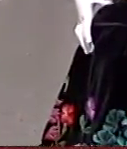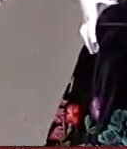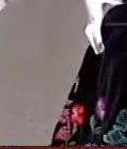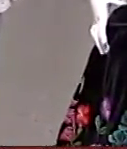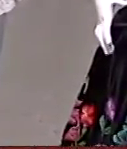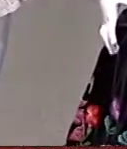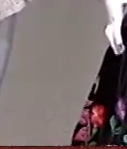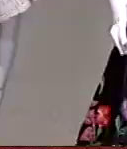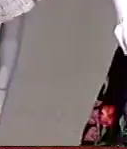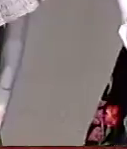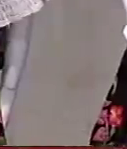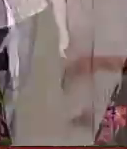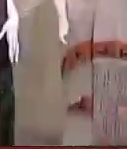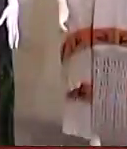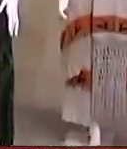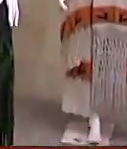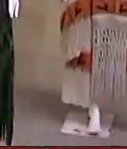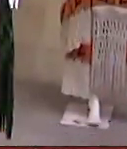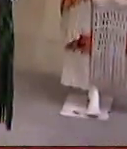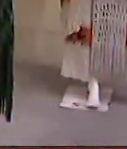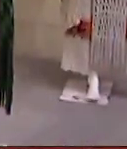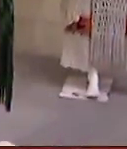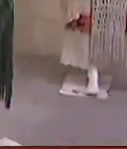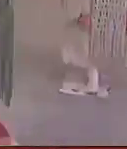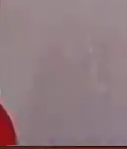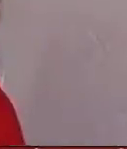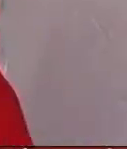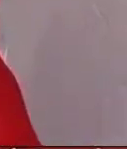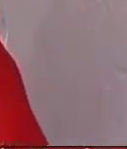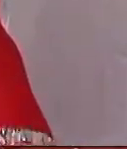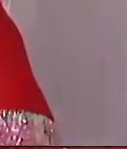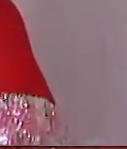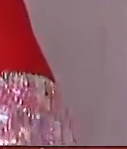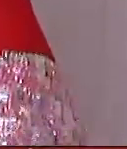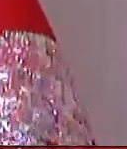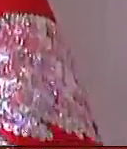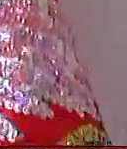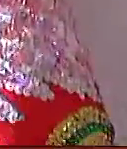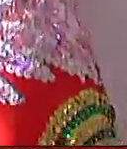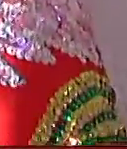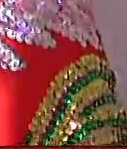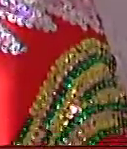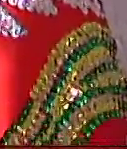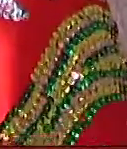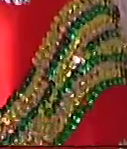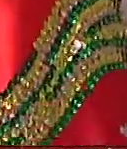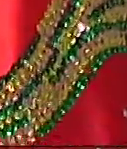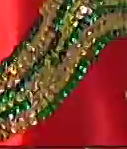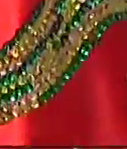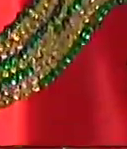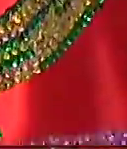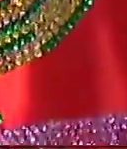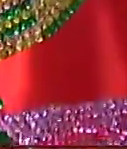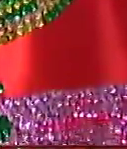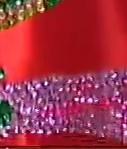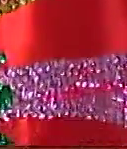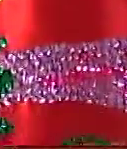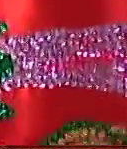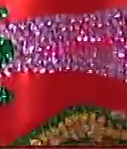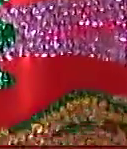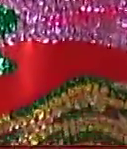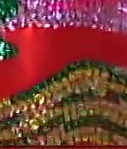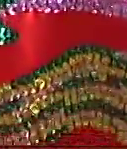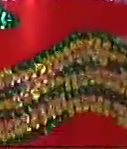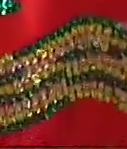los de tehuana, chapaneca, huipiles yucatecos, charros y chinas poblanas, así como otros de varios estados de la República. Las